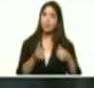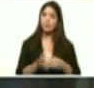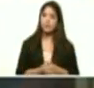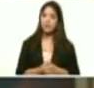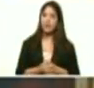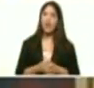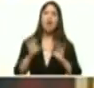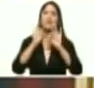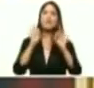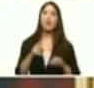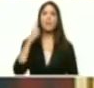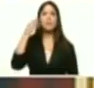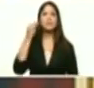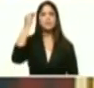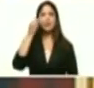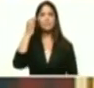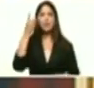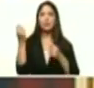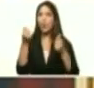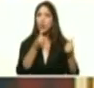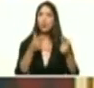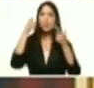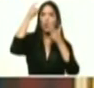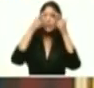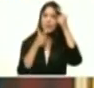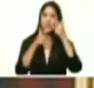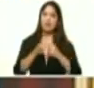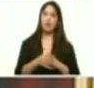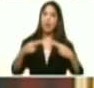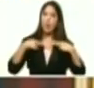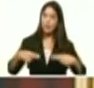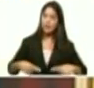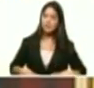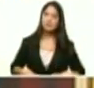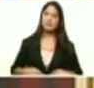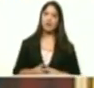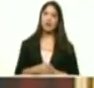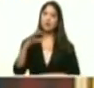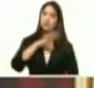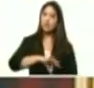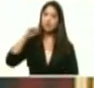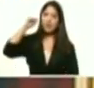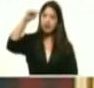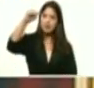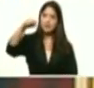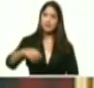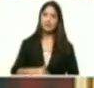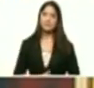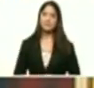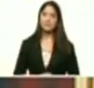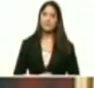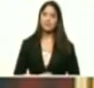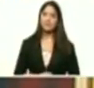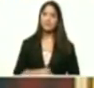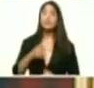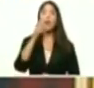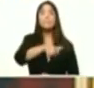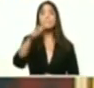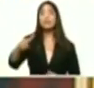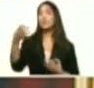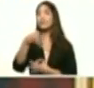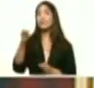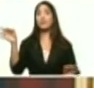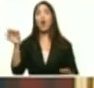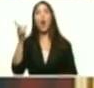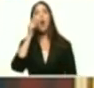pensamiento económico de Hugo Chávez, en el pensamiento económico humanista, socialista, en gente grandiosa como